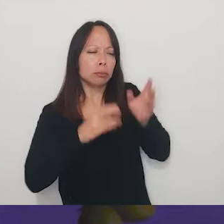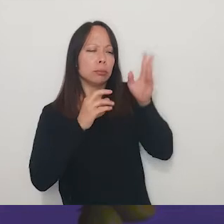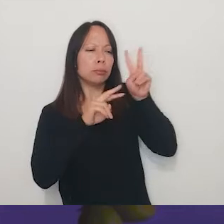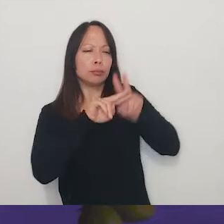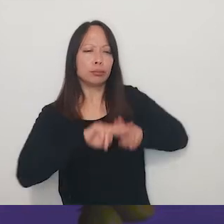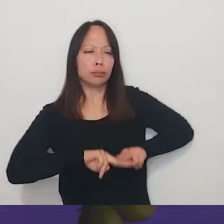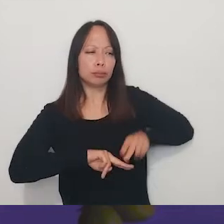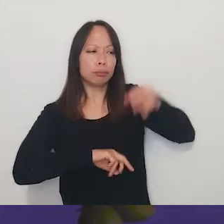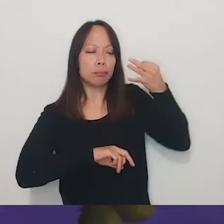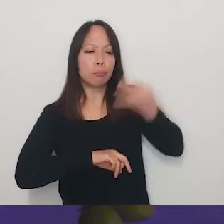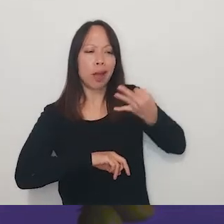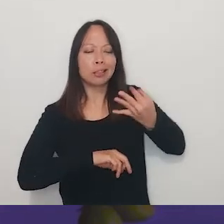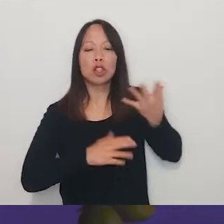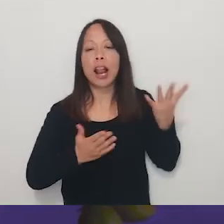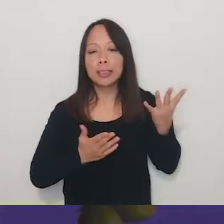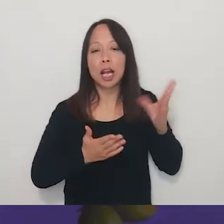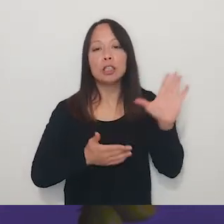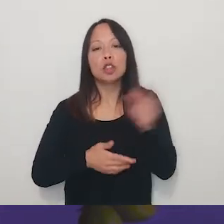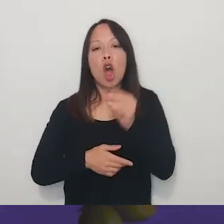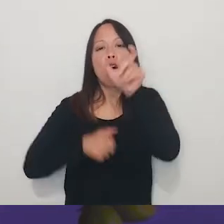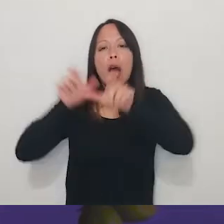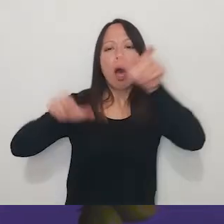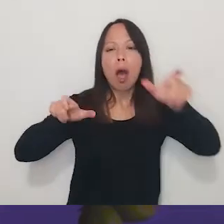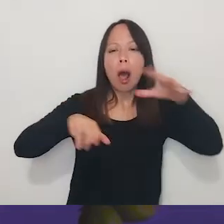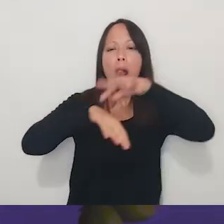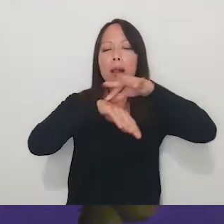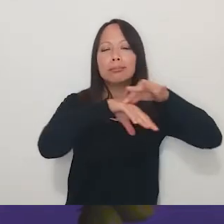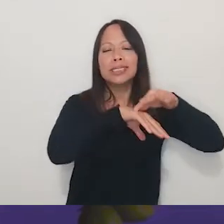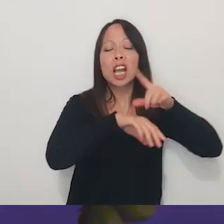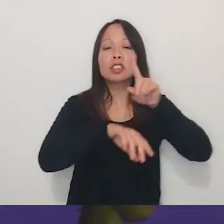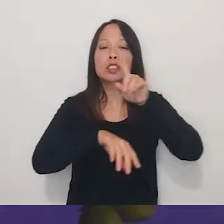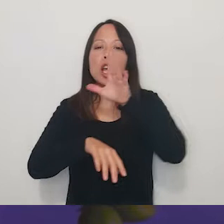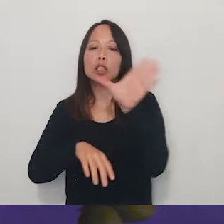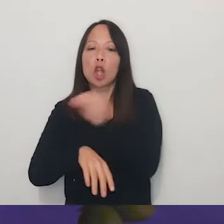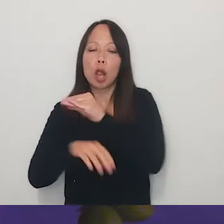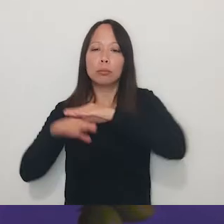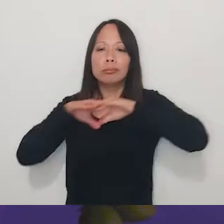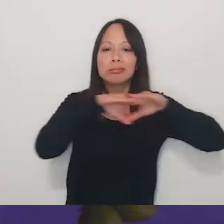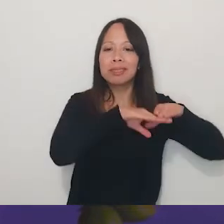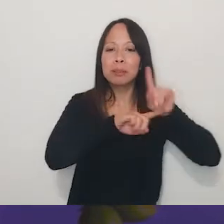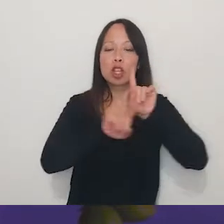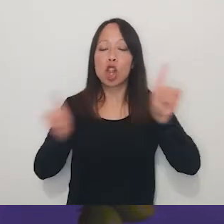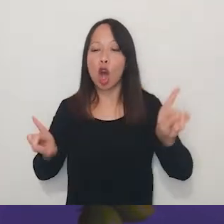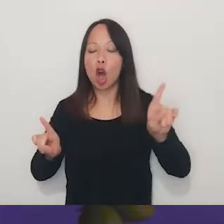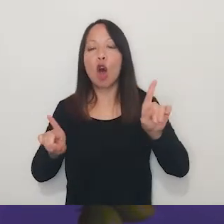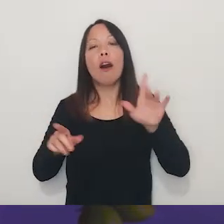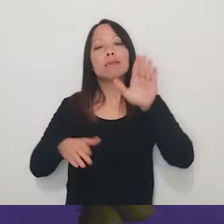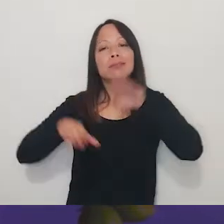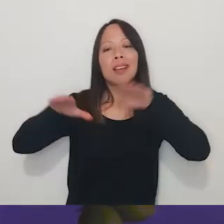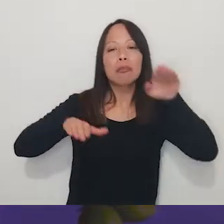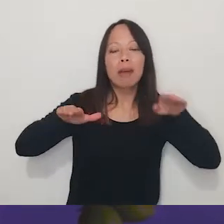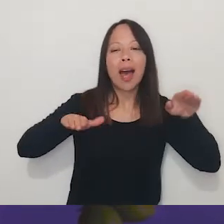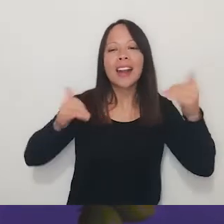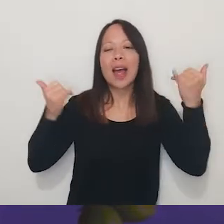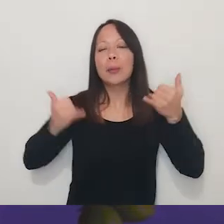estudia personalizadamente. Uno no puede decir a todos los pacientes con tal cosa le hago tal cosa, porque las situaciones cambian, hay demasiadas variables